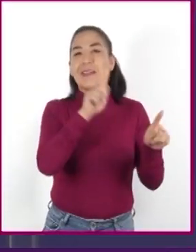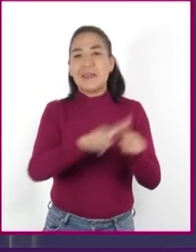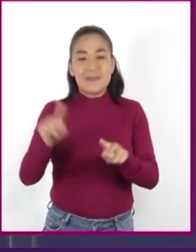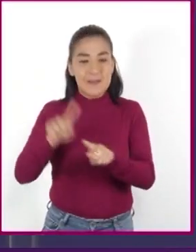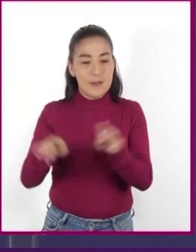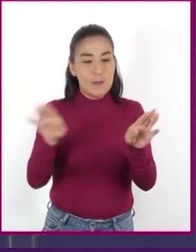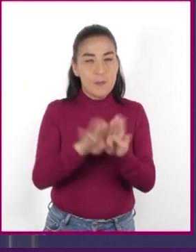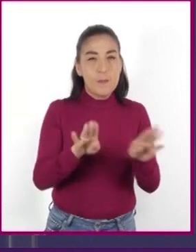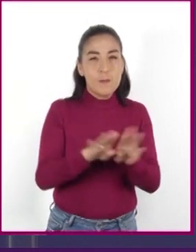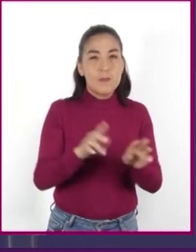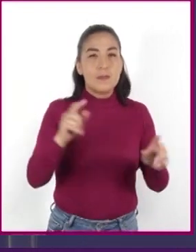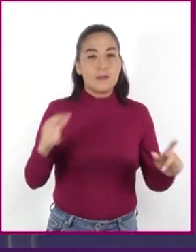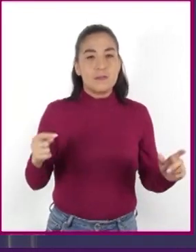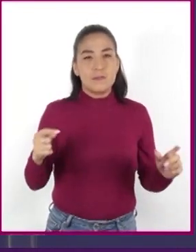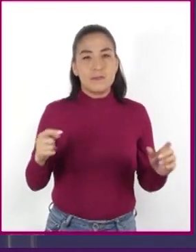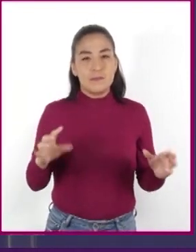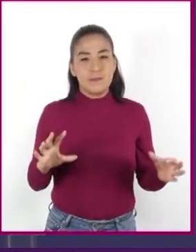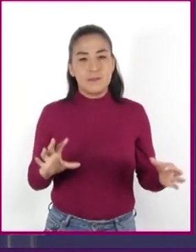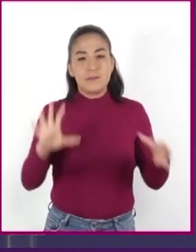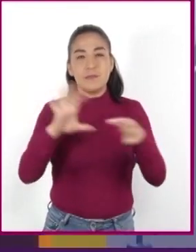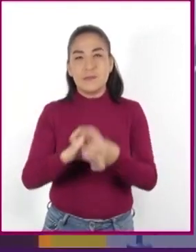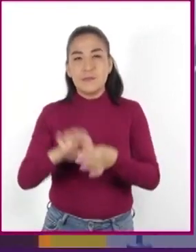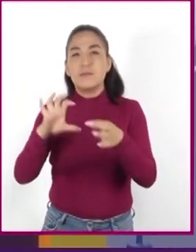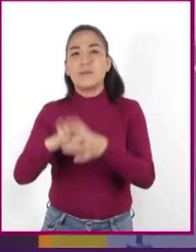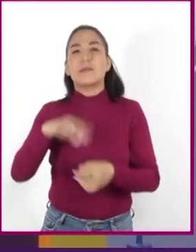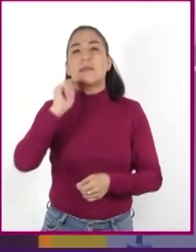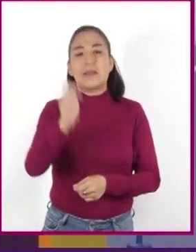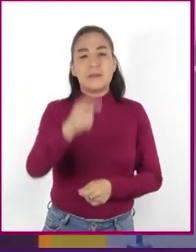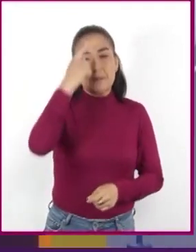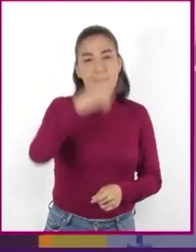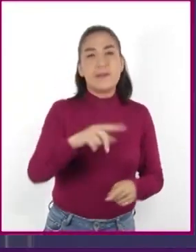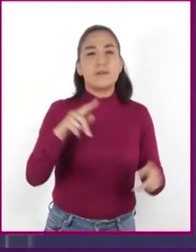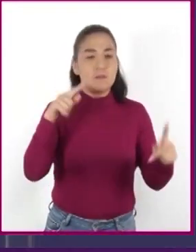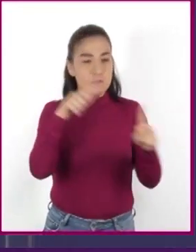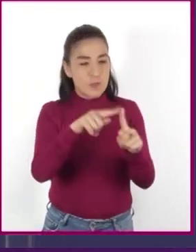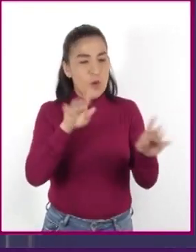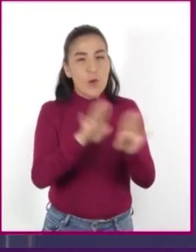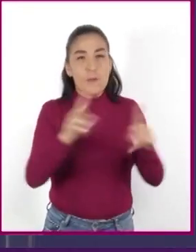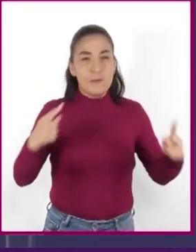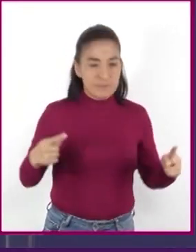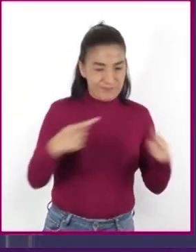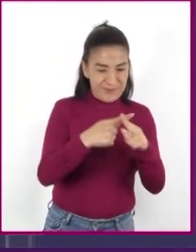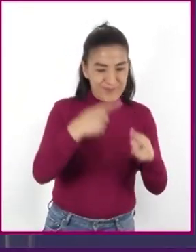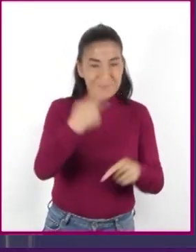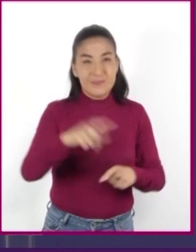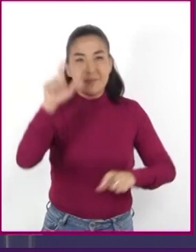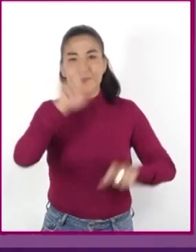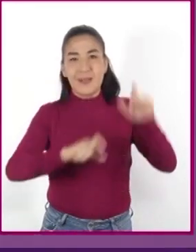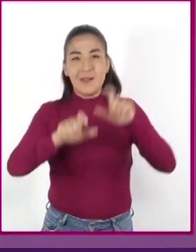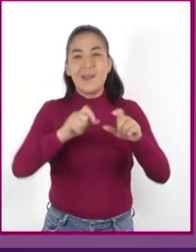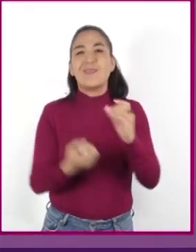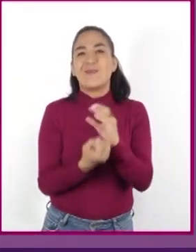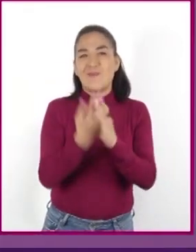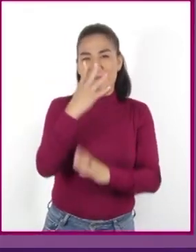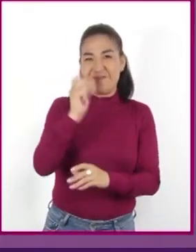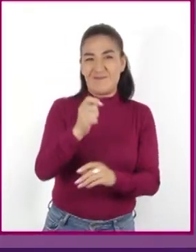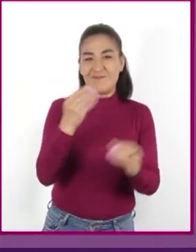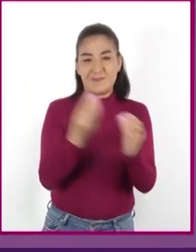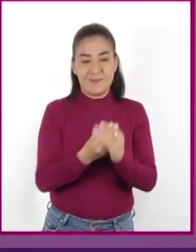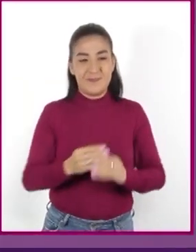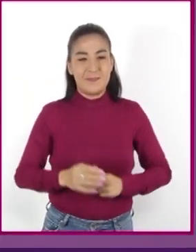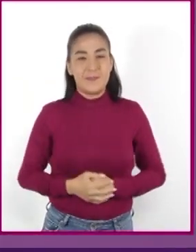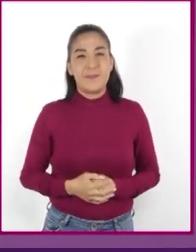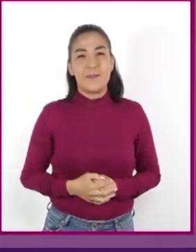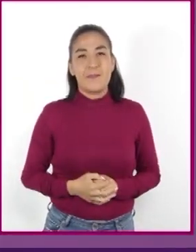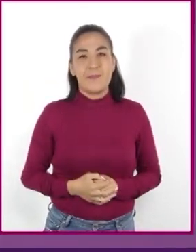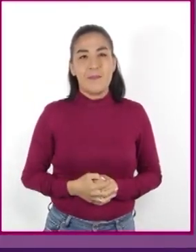propiedades de reactivos y productos, a fin de explicar que en las reacciones químicas se forman nuevos productos. ¿Sabían